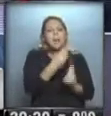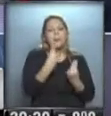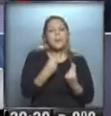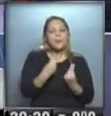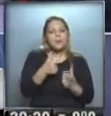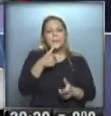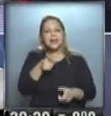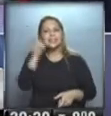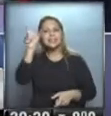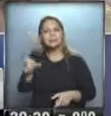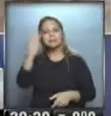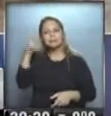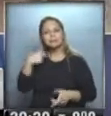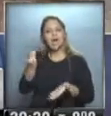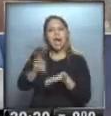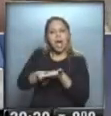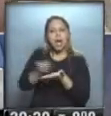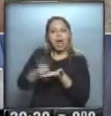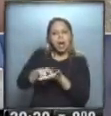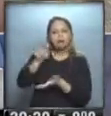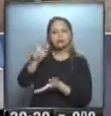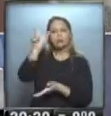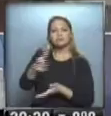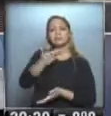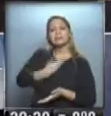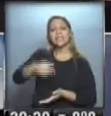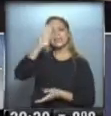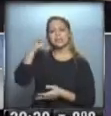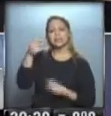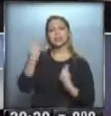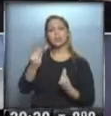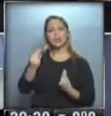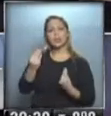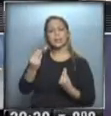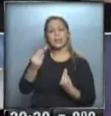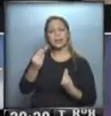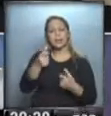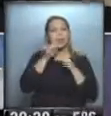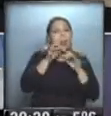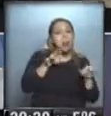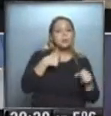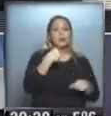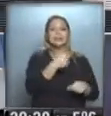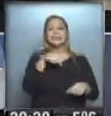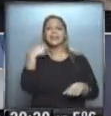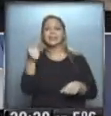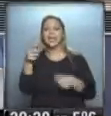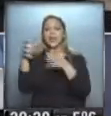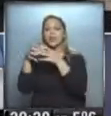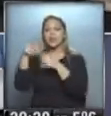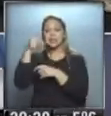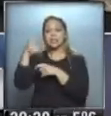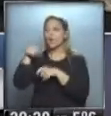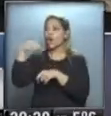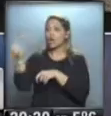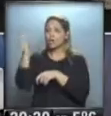de repente surgió esa idea de la reelección de Cristina Kirchner? Porque se decía que el kirchnerismo no tenía otros candidatos, que